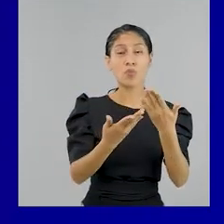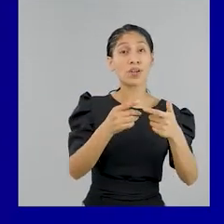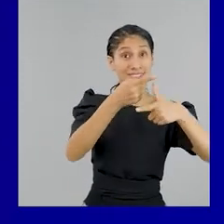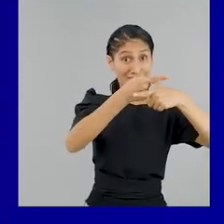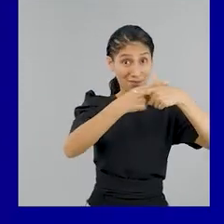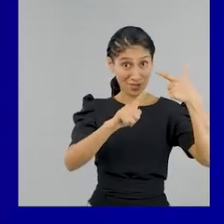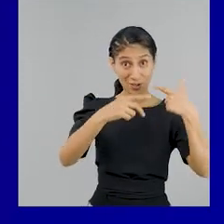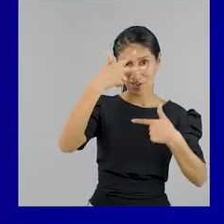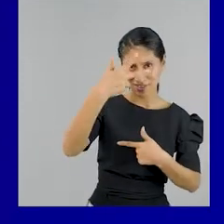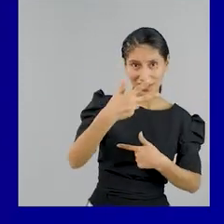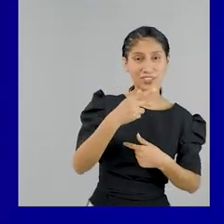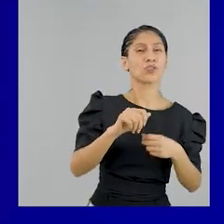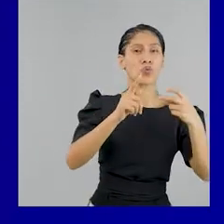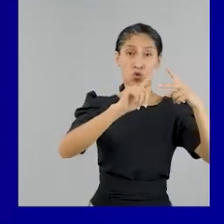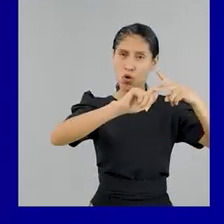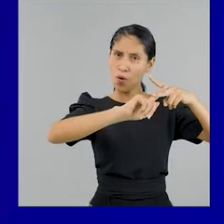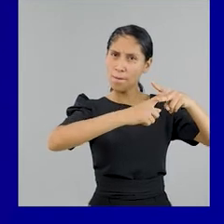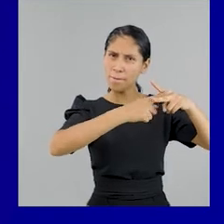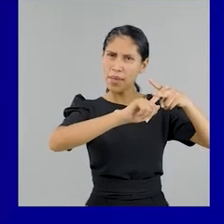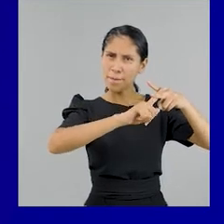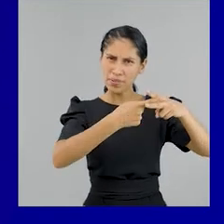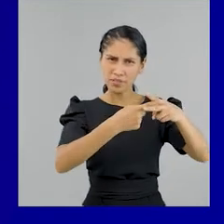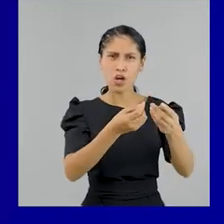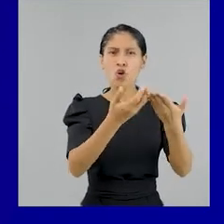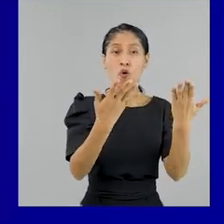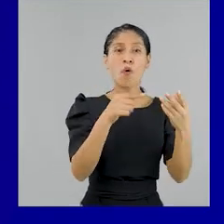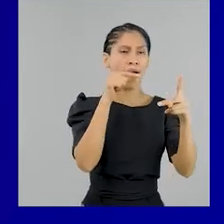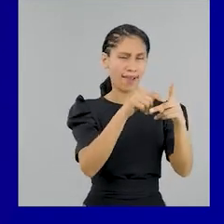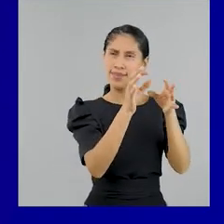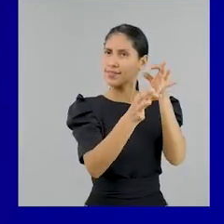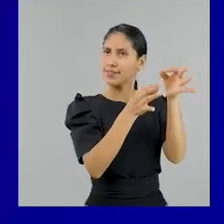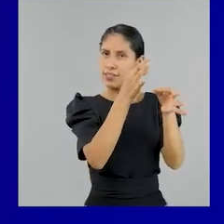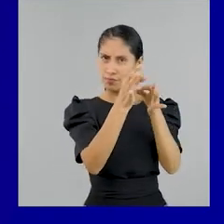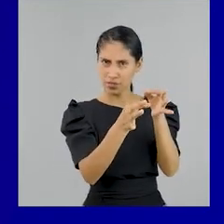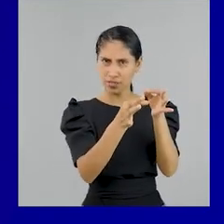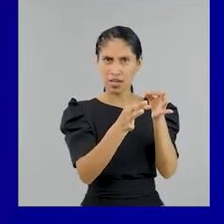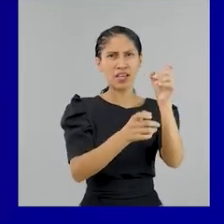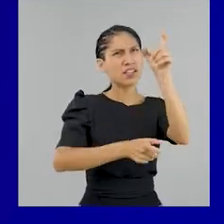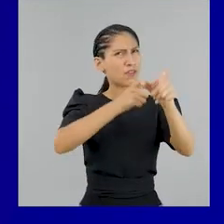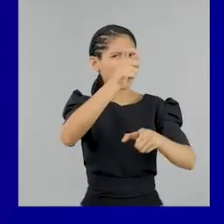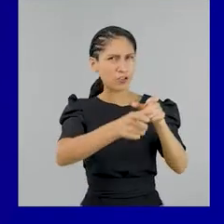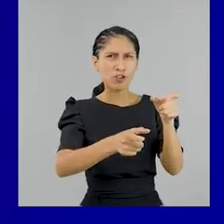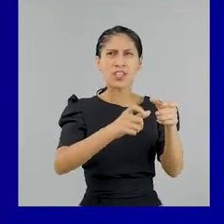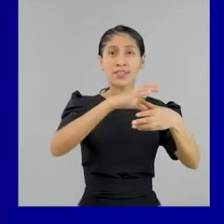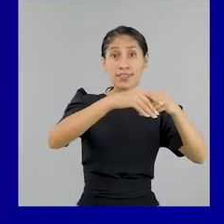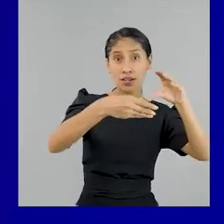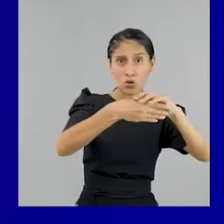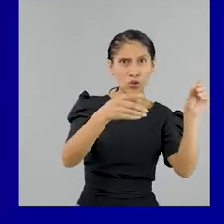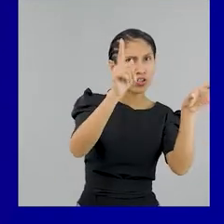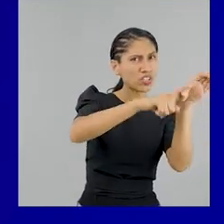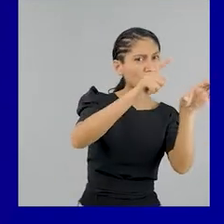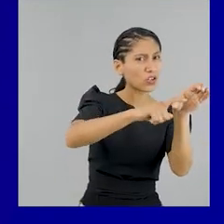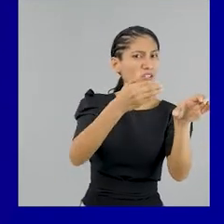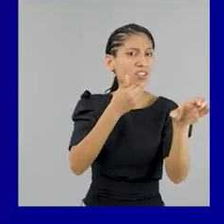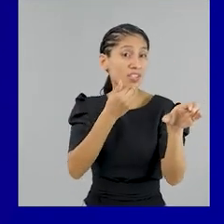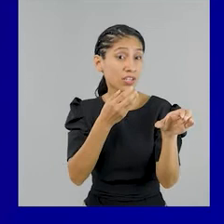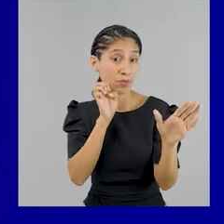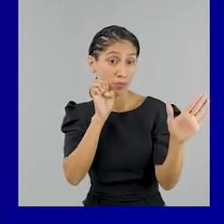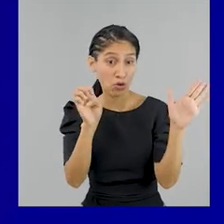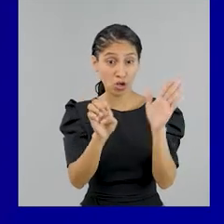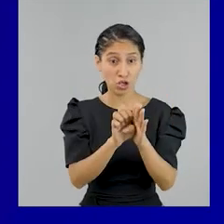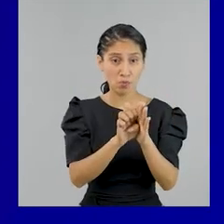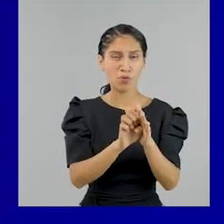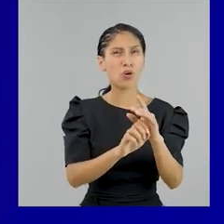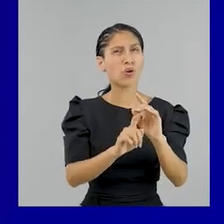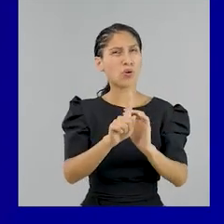Introducción. Aquí se presenta el lugar, tiempo y personajes de la narración. Por ejemplo, una tarde de otoño en